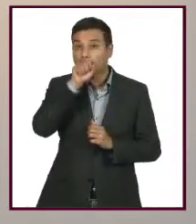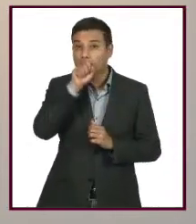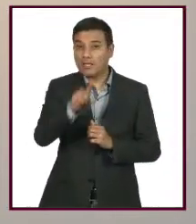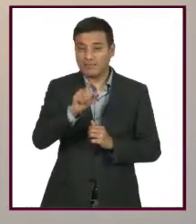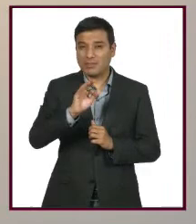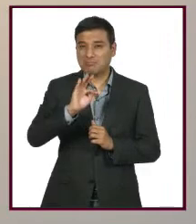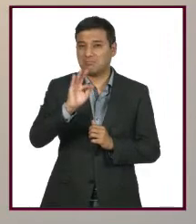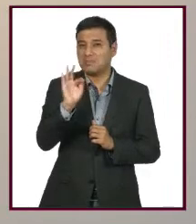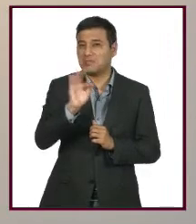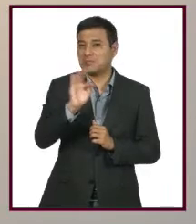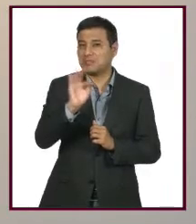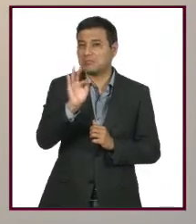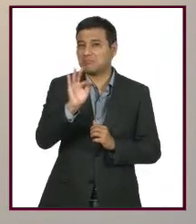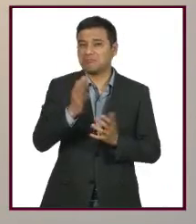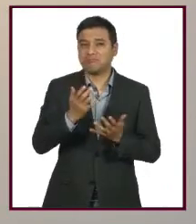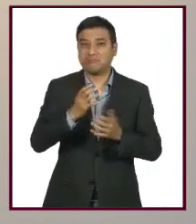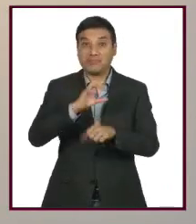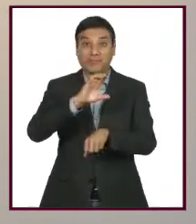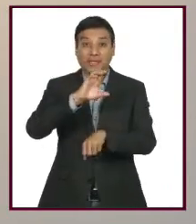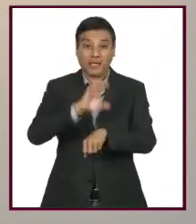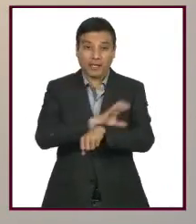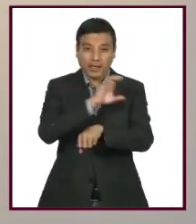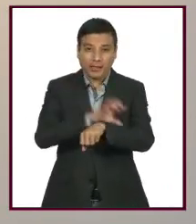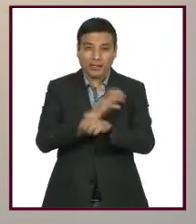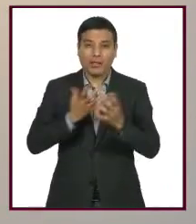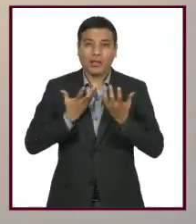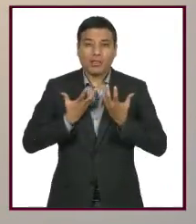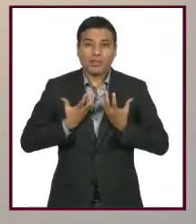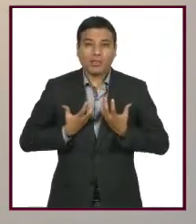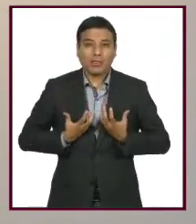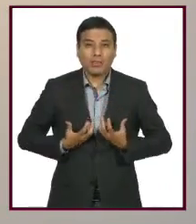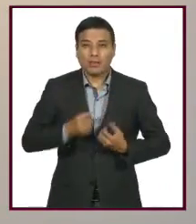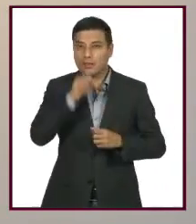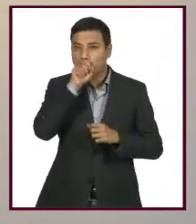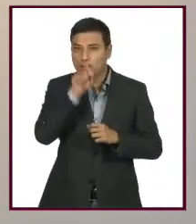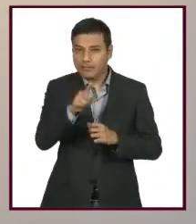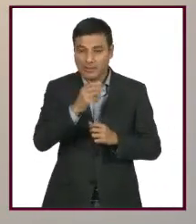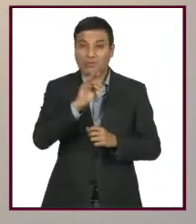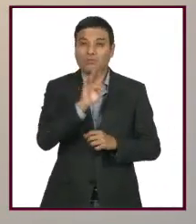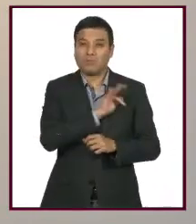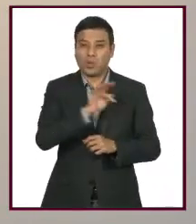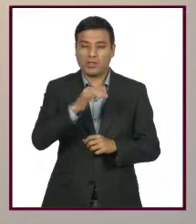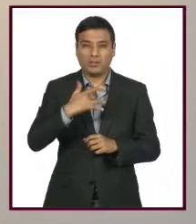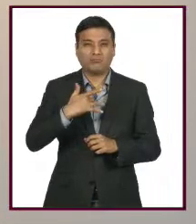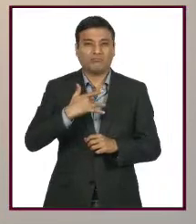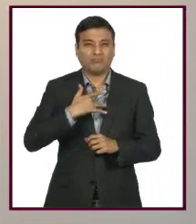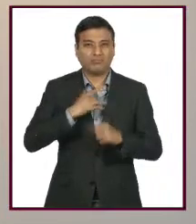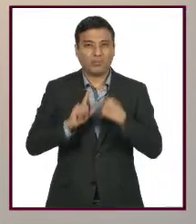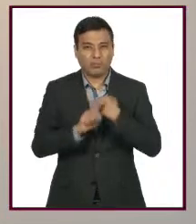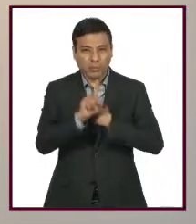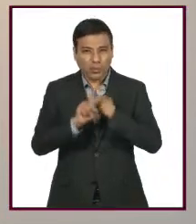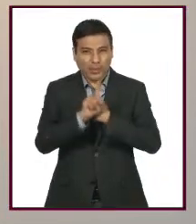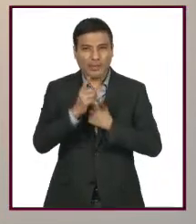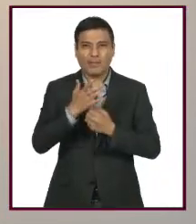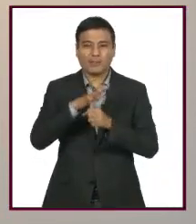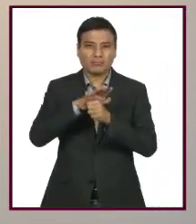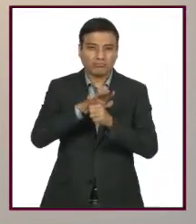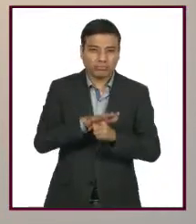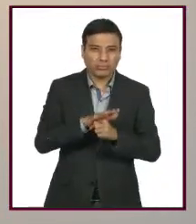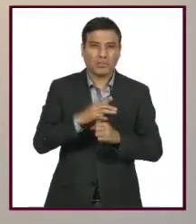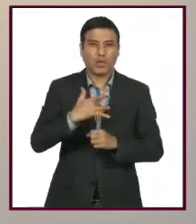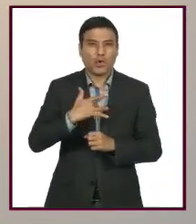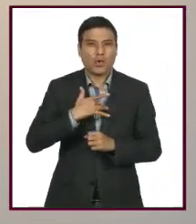haber reducción de la energía, complicaciones cardiovasculares, como les mencionaba, lo de la hipertensión, las